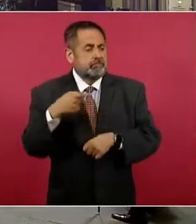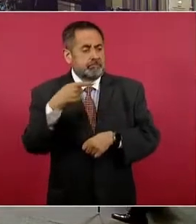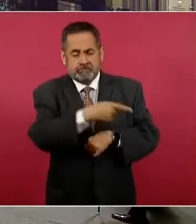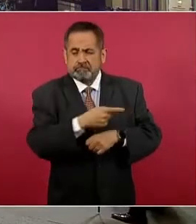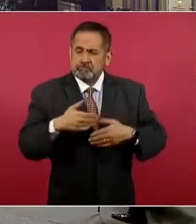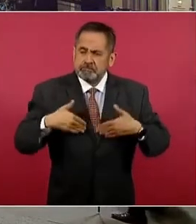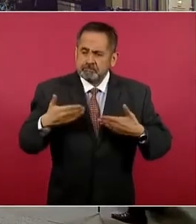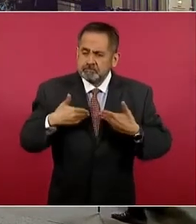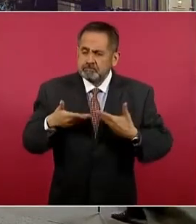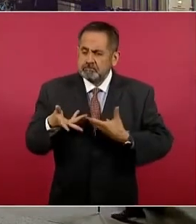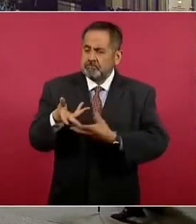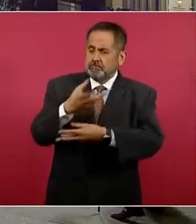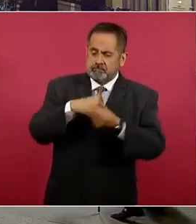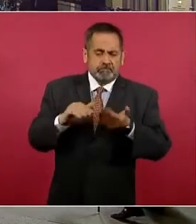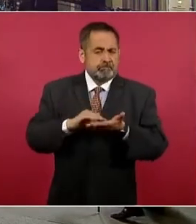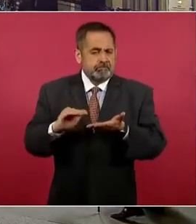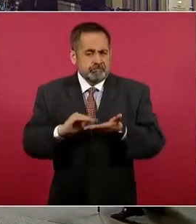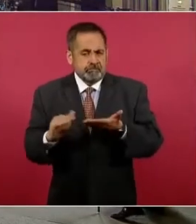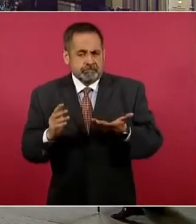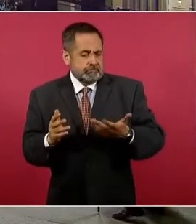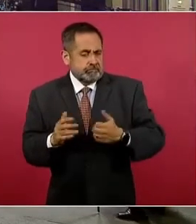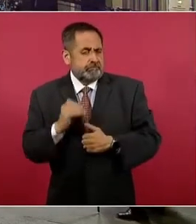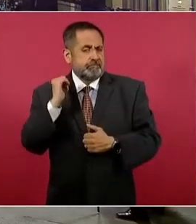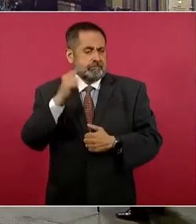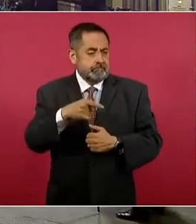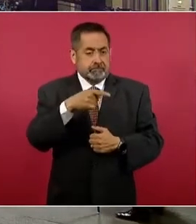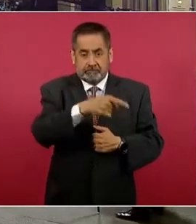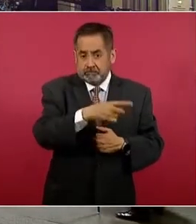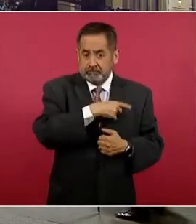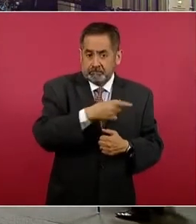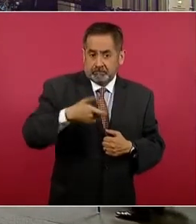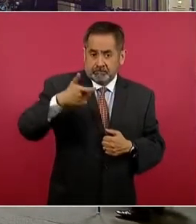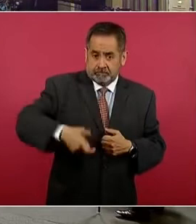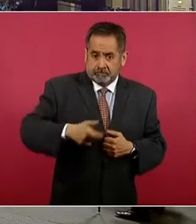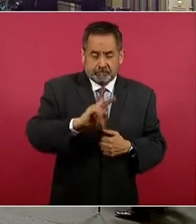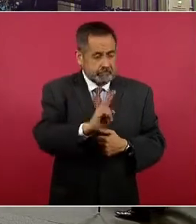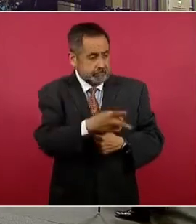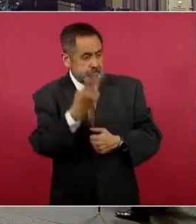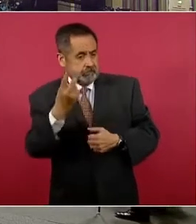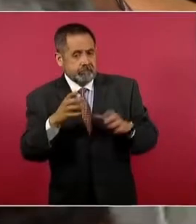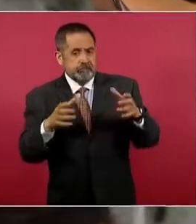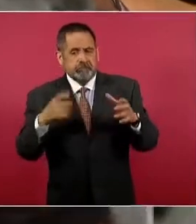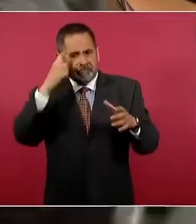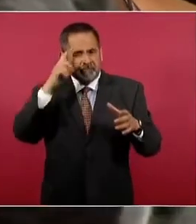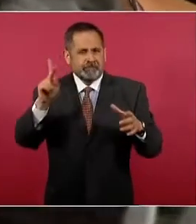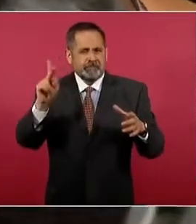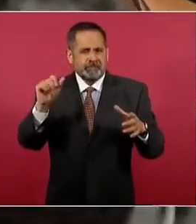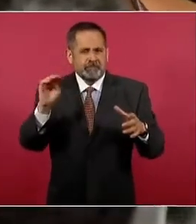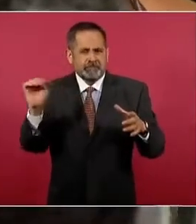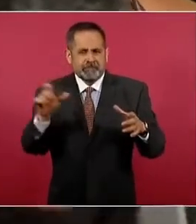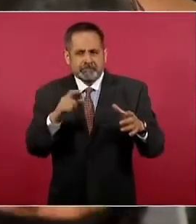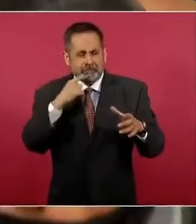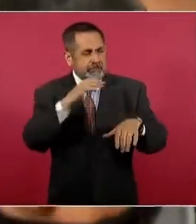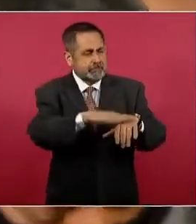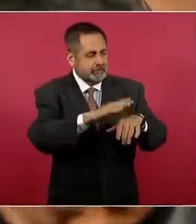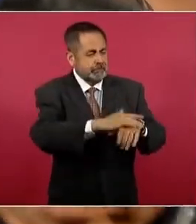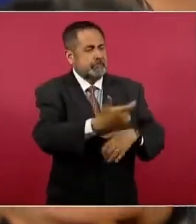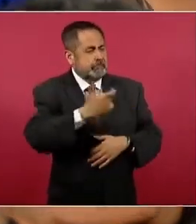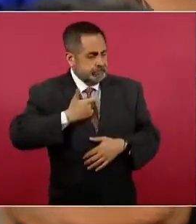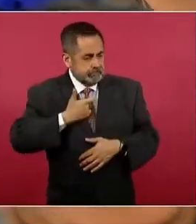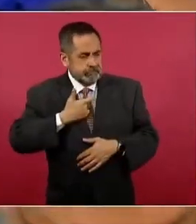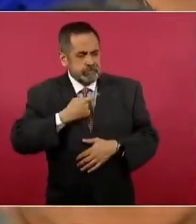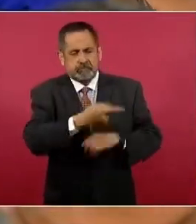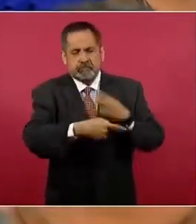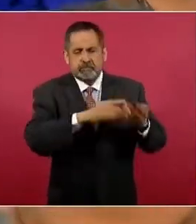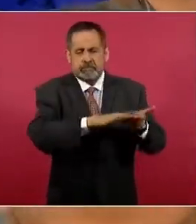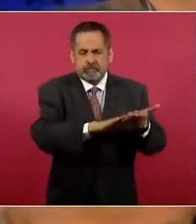Si ya hay algún nuevo monto que esté en la expectativa de Pemex para lograr un acuerdo en el caso de Odebrecht. Pues